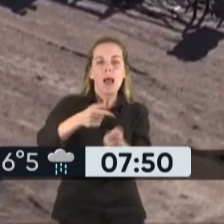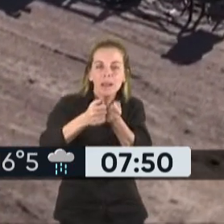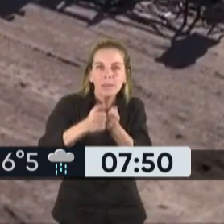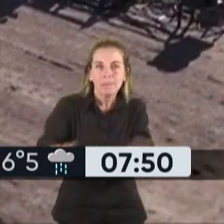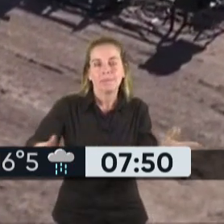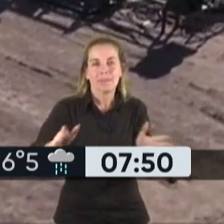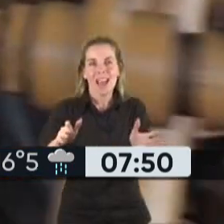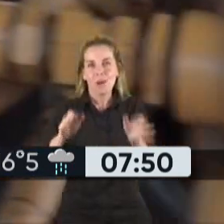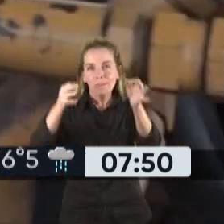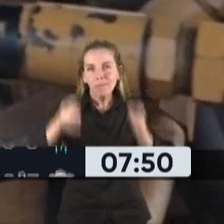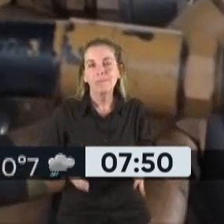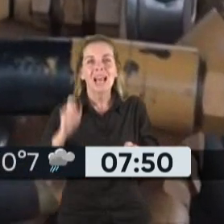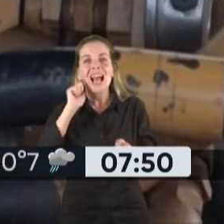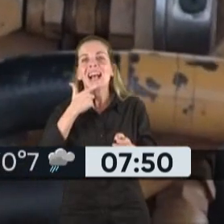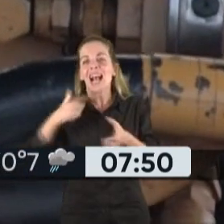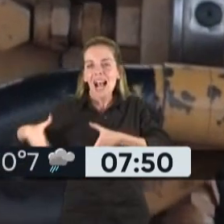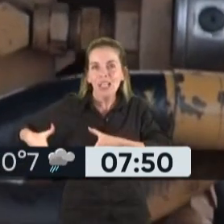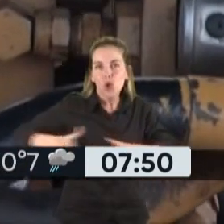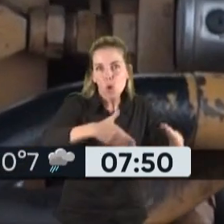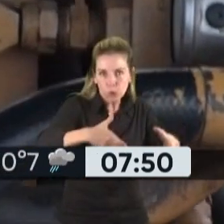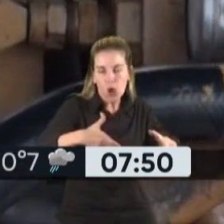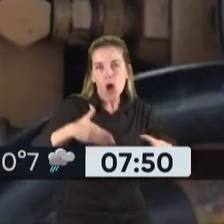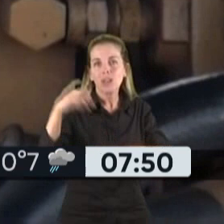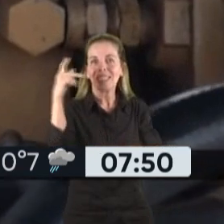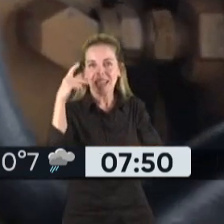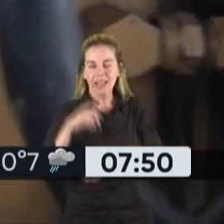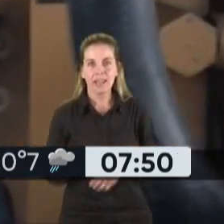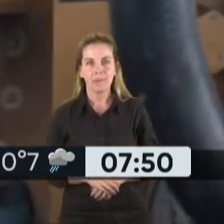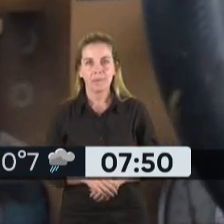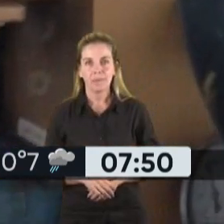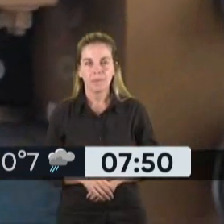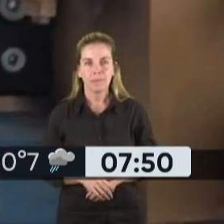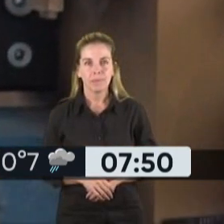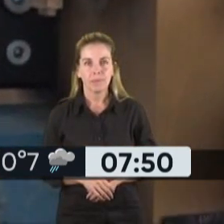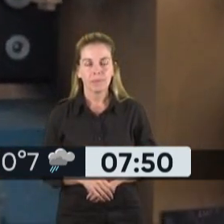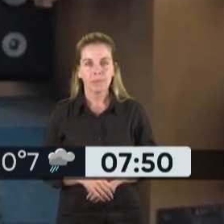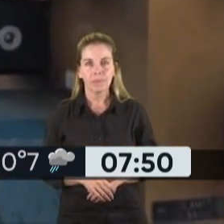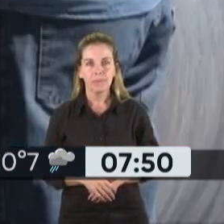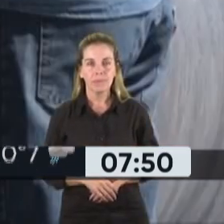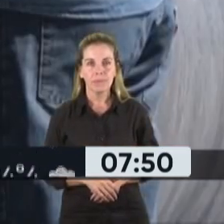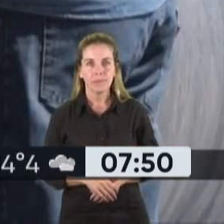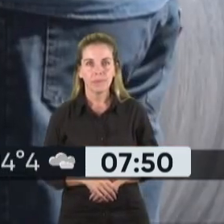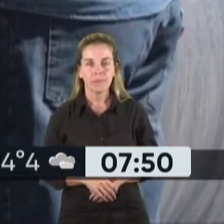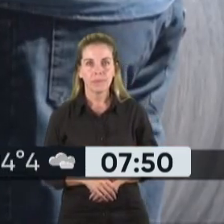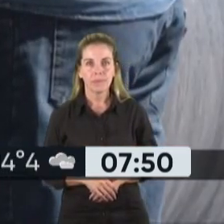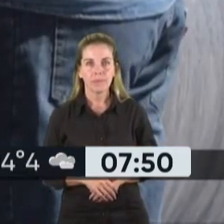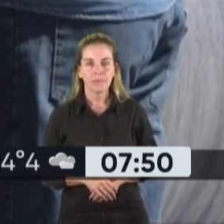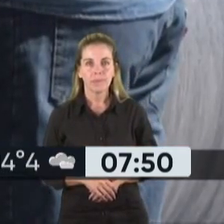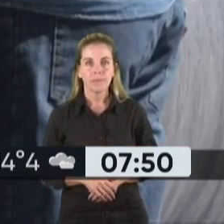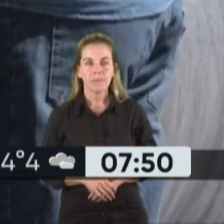¿Cuál fue la importancia del INTI en la fabricación, en la construcción del gasoducto de Néstor Kirchner? Bueno, en un caso